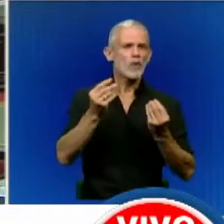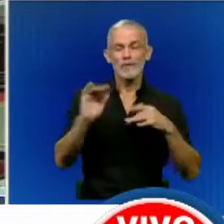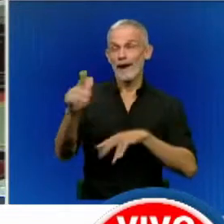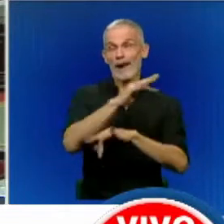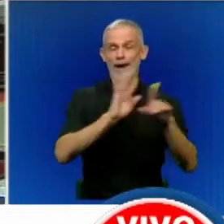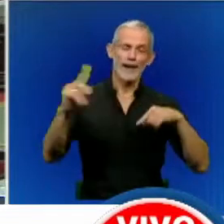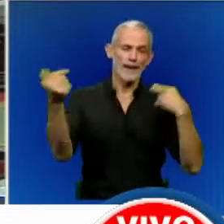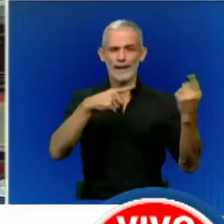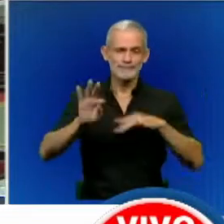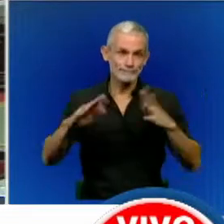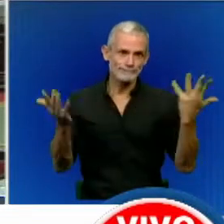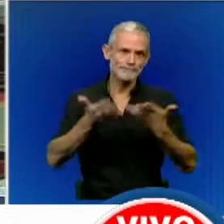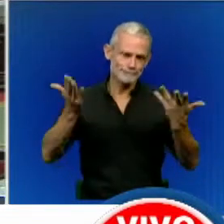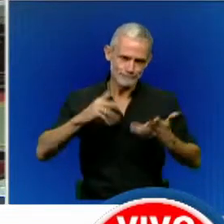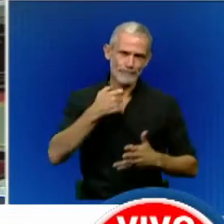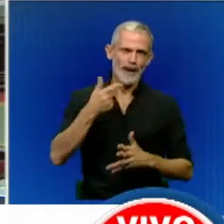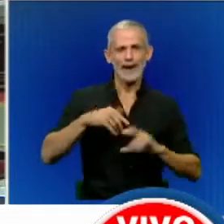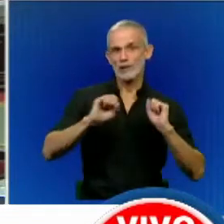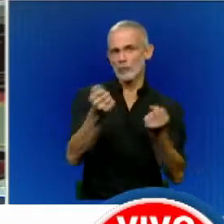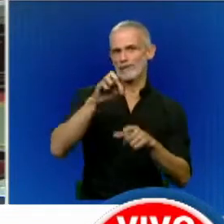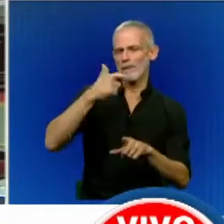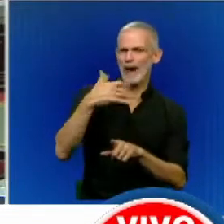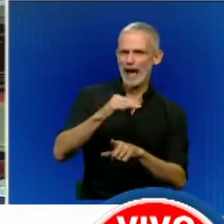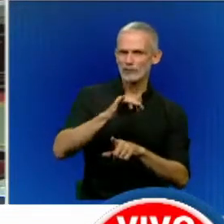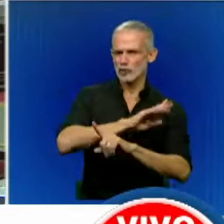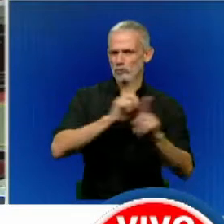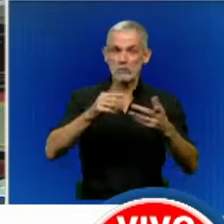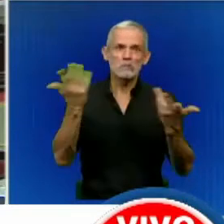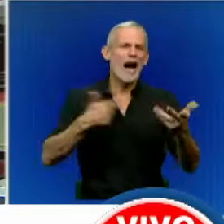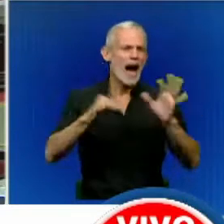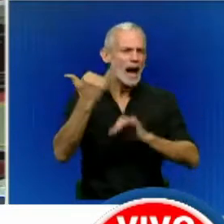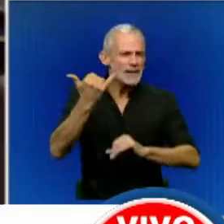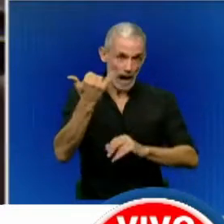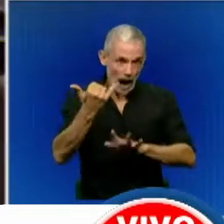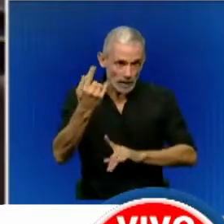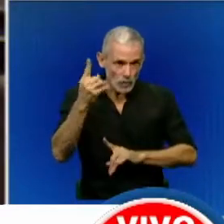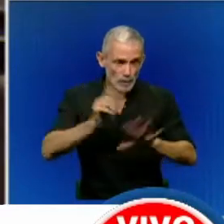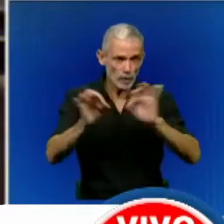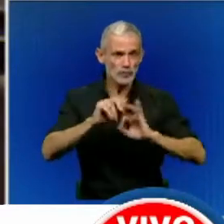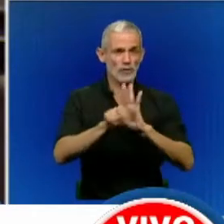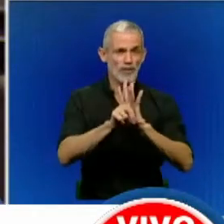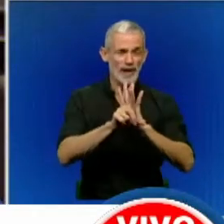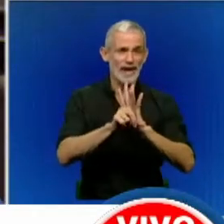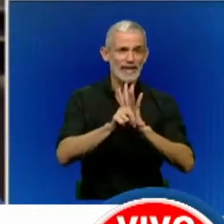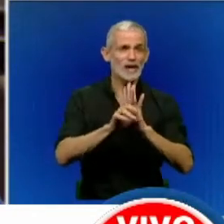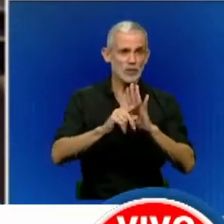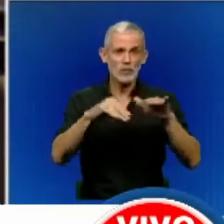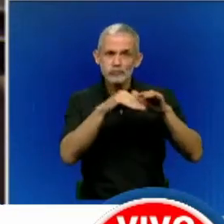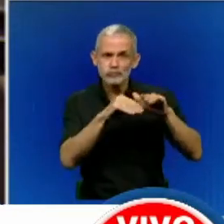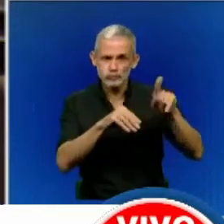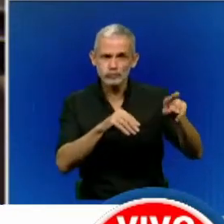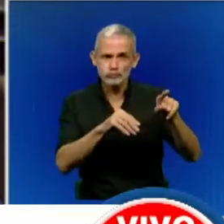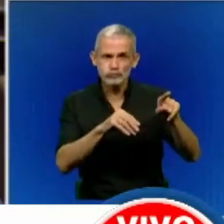diretes, de una intentona de suspender las PASO. De hecho, había un proyecto de ley, hay un proyecto de ley con estado